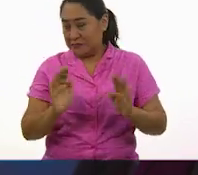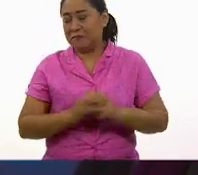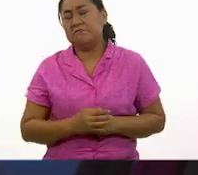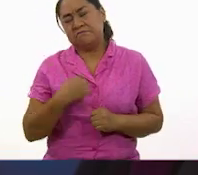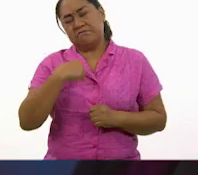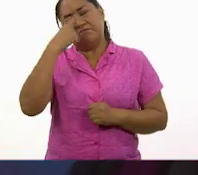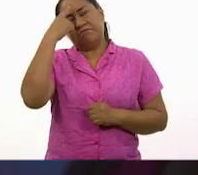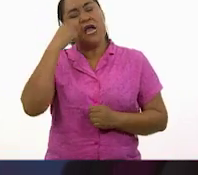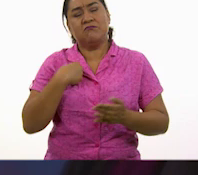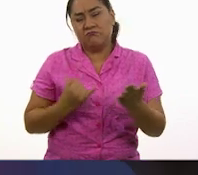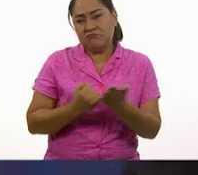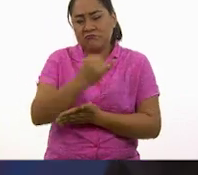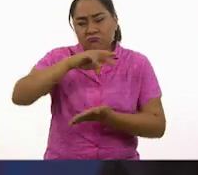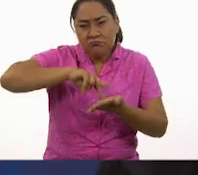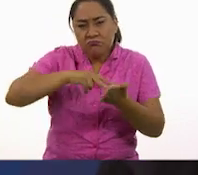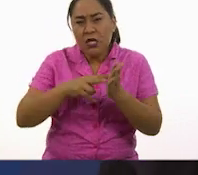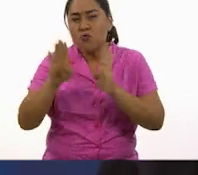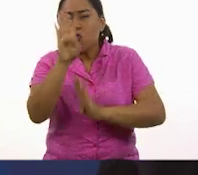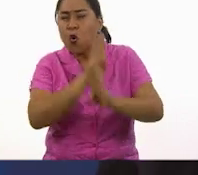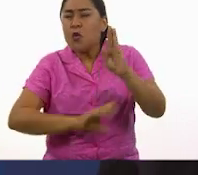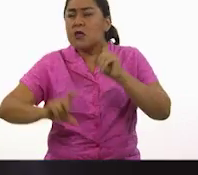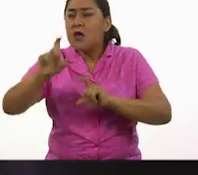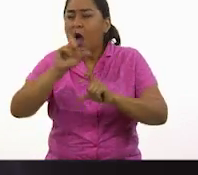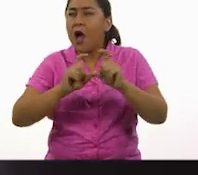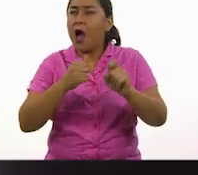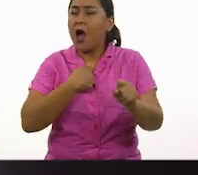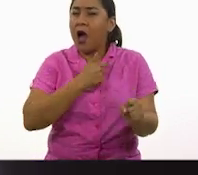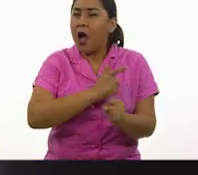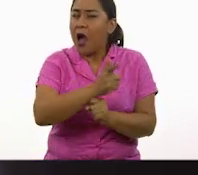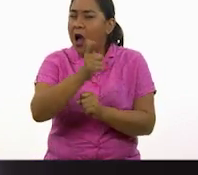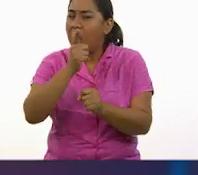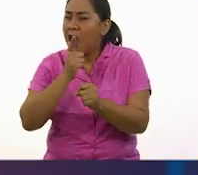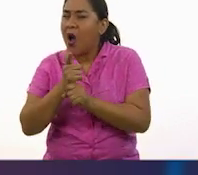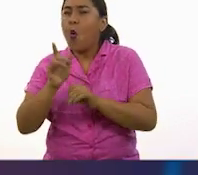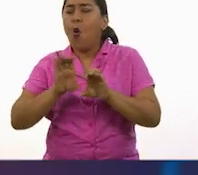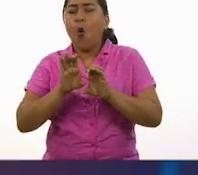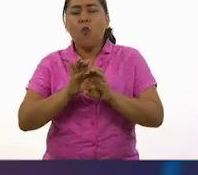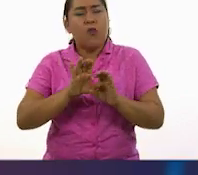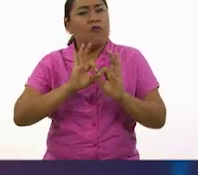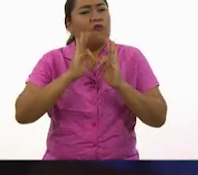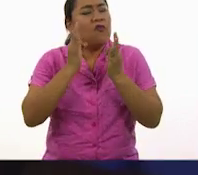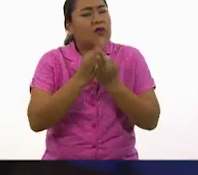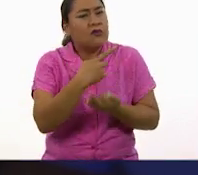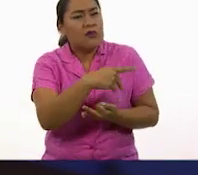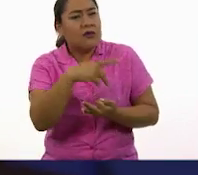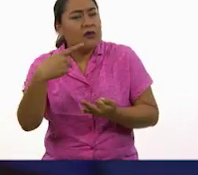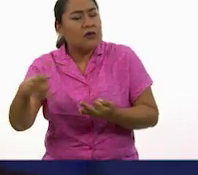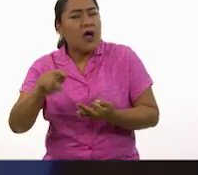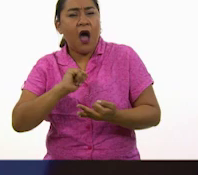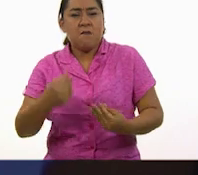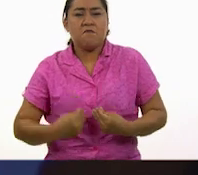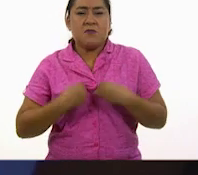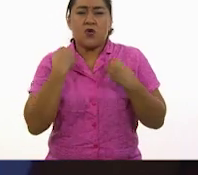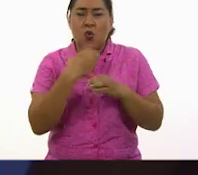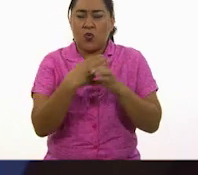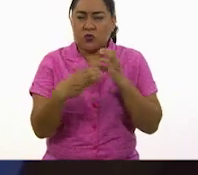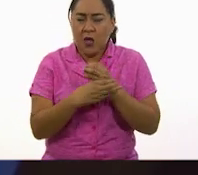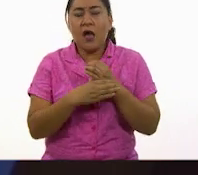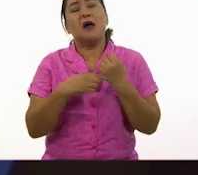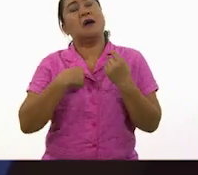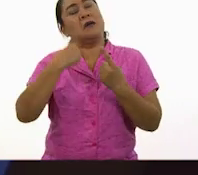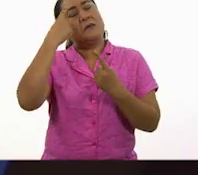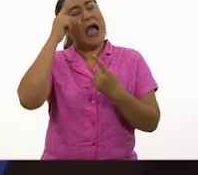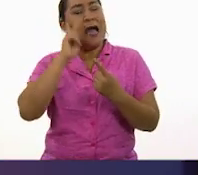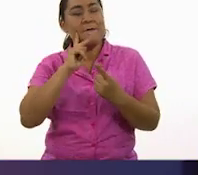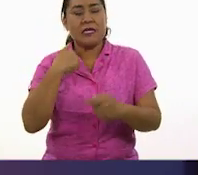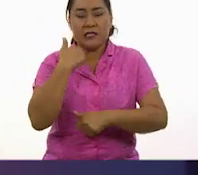Decidí estudiar ingeniería bioquímica porque me ayudó a entender cómo funcionaban los seres vivos. Pero también empezó mi camino para descubrir soluciones